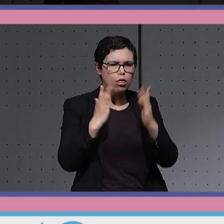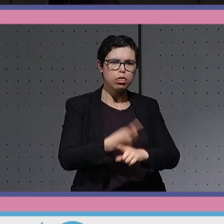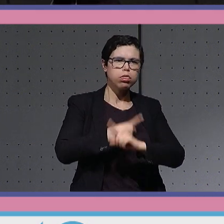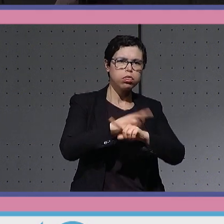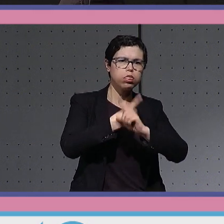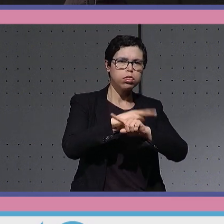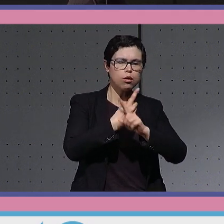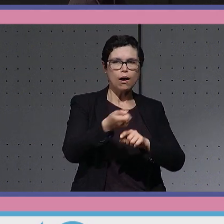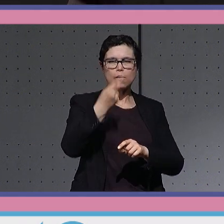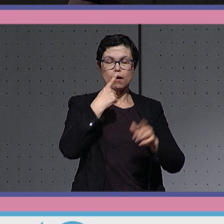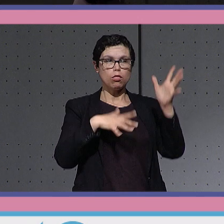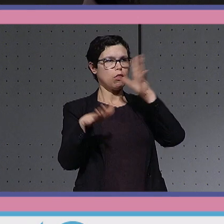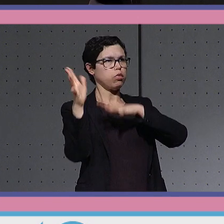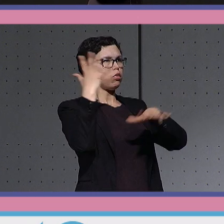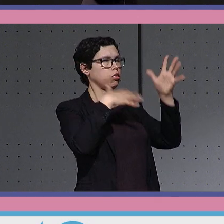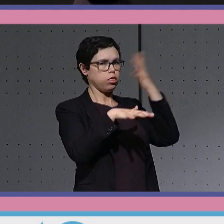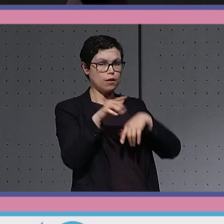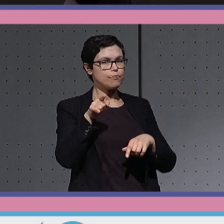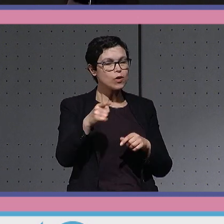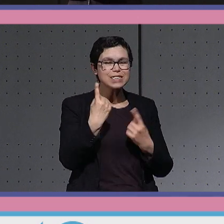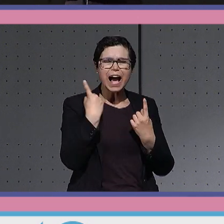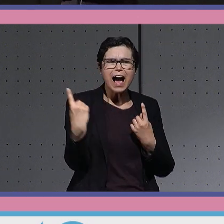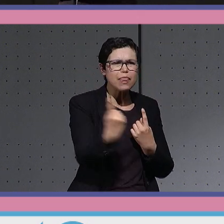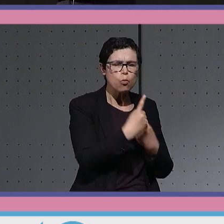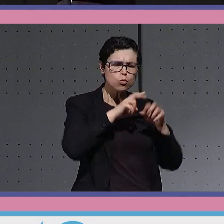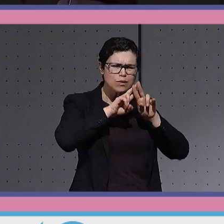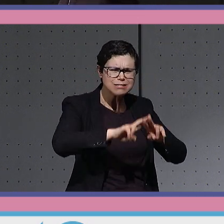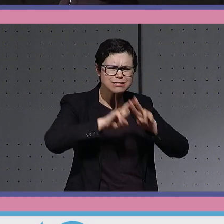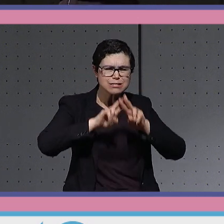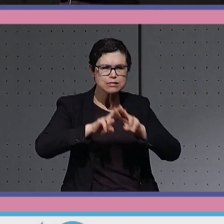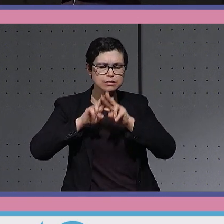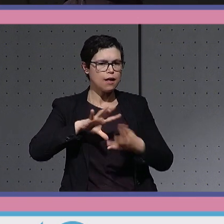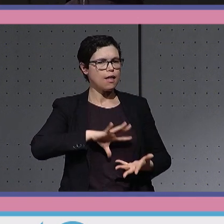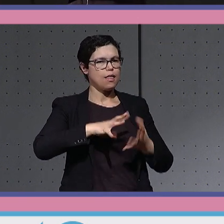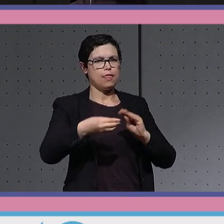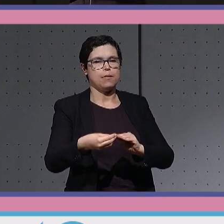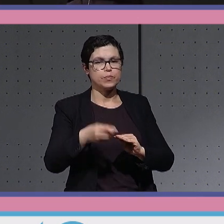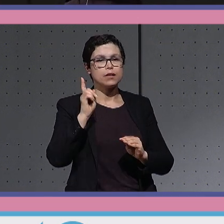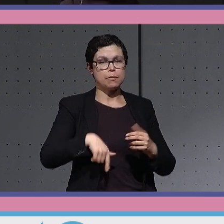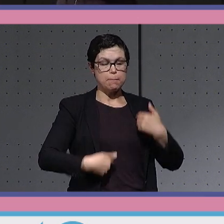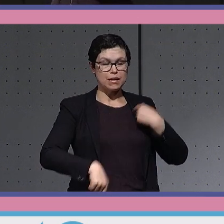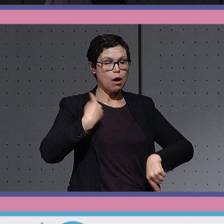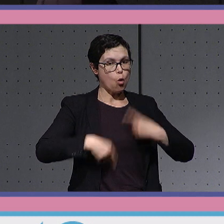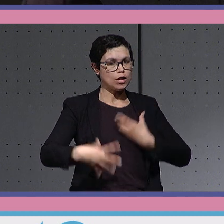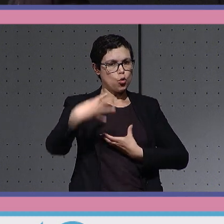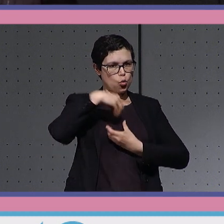medicinas. Esto tenemos que revisarlo en cada cita. Y problemas metabólicos más importantes en el caso de la risperidona.